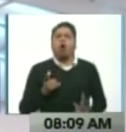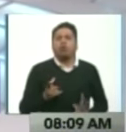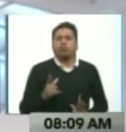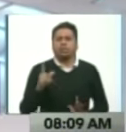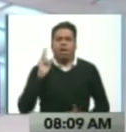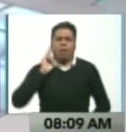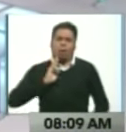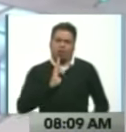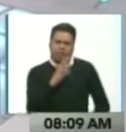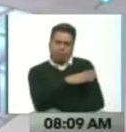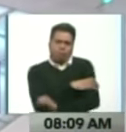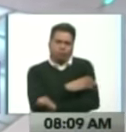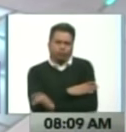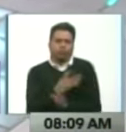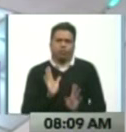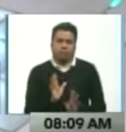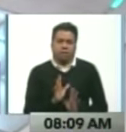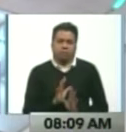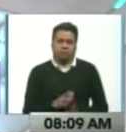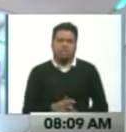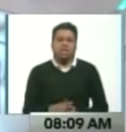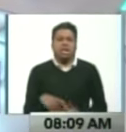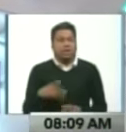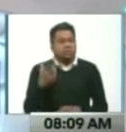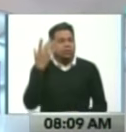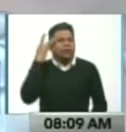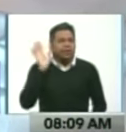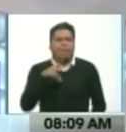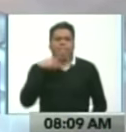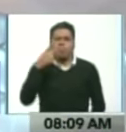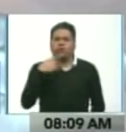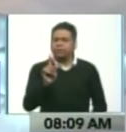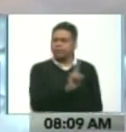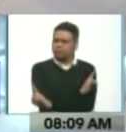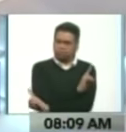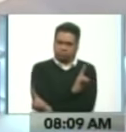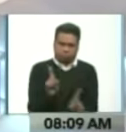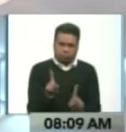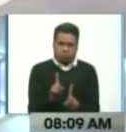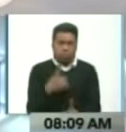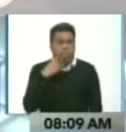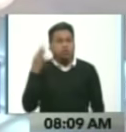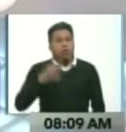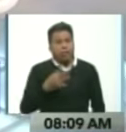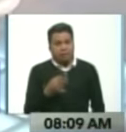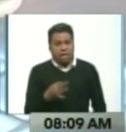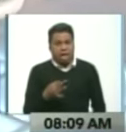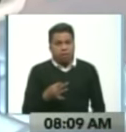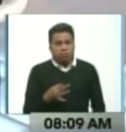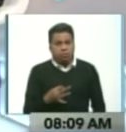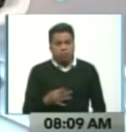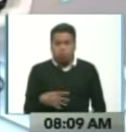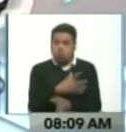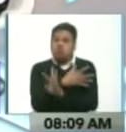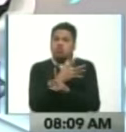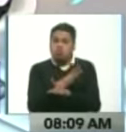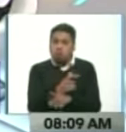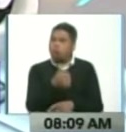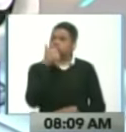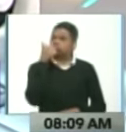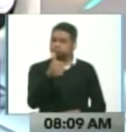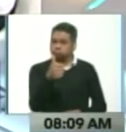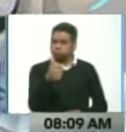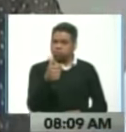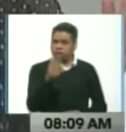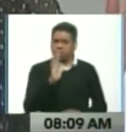¿no? Entonces buscan también politizar el videojuego, cuando la realidad es que es un videojuego patrio, pues es un videojuego para todo el mundo. Claro, ¿entiendes? Pues